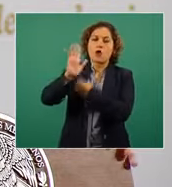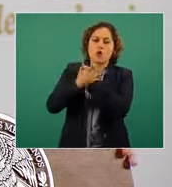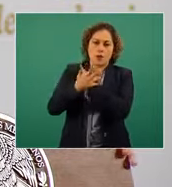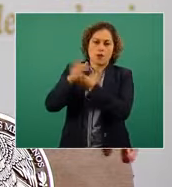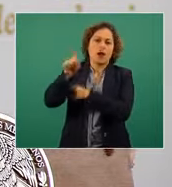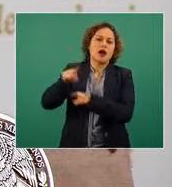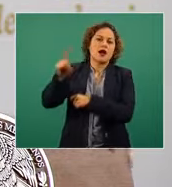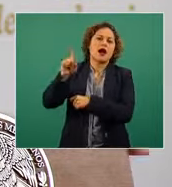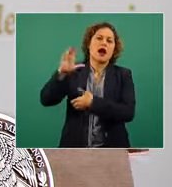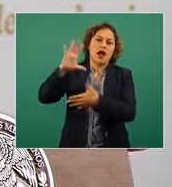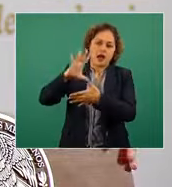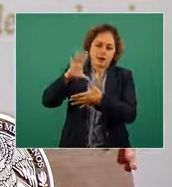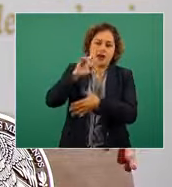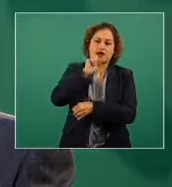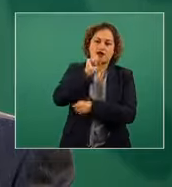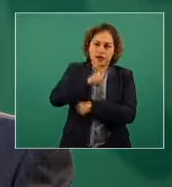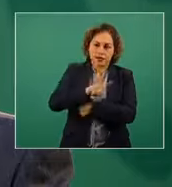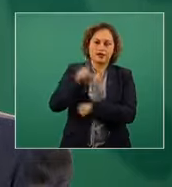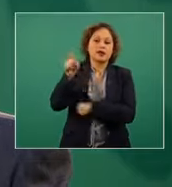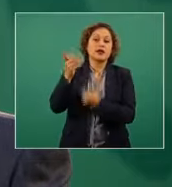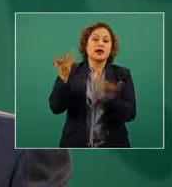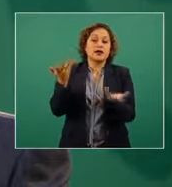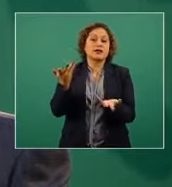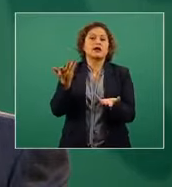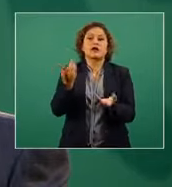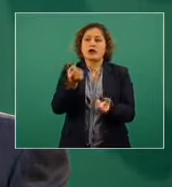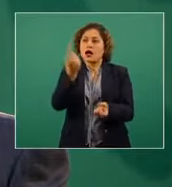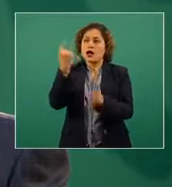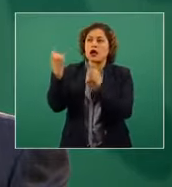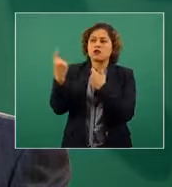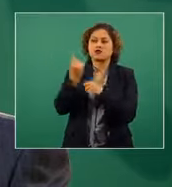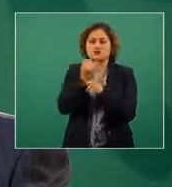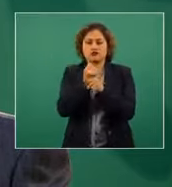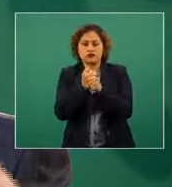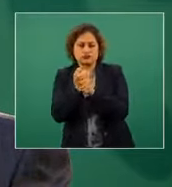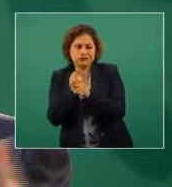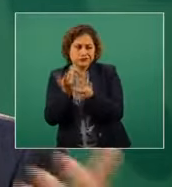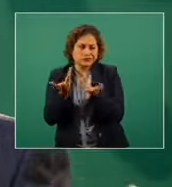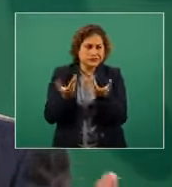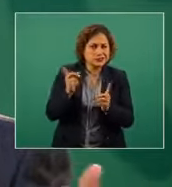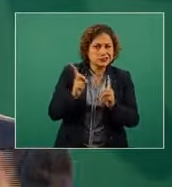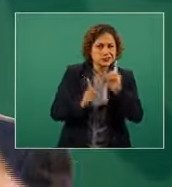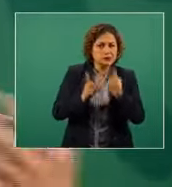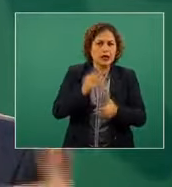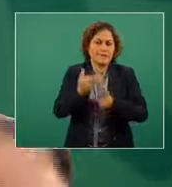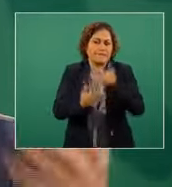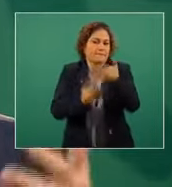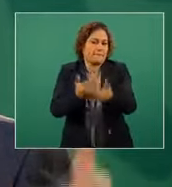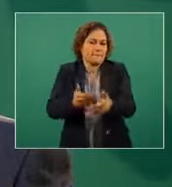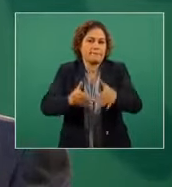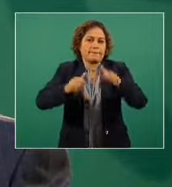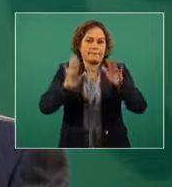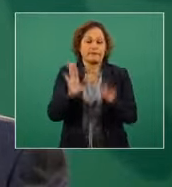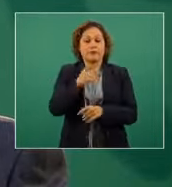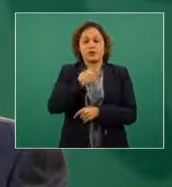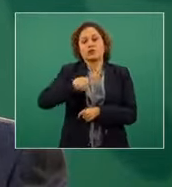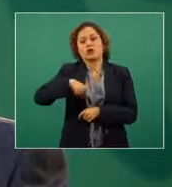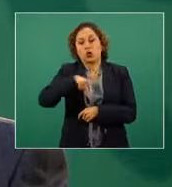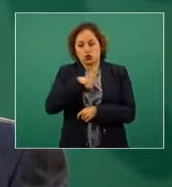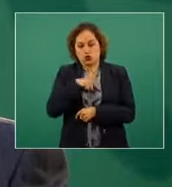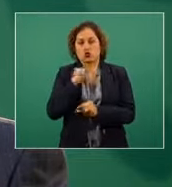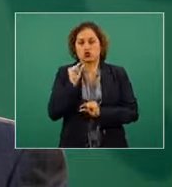sí la usamos y hay distintas conversaciones científicas al respecto. Entonces, vamos a estar